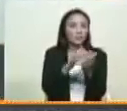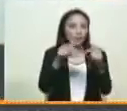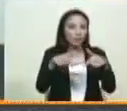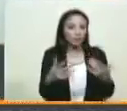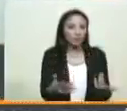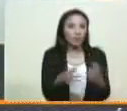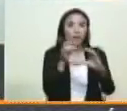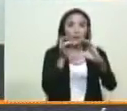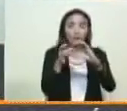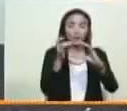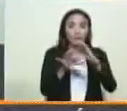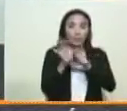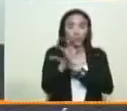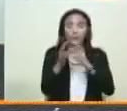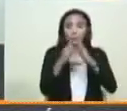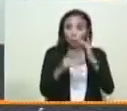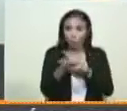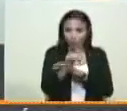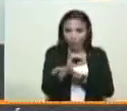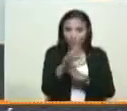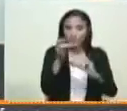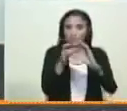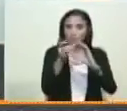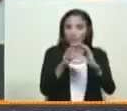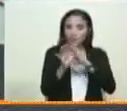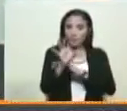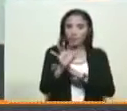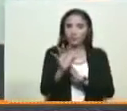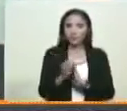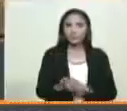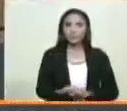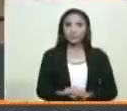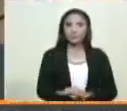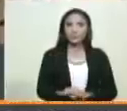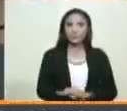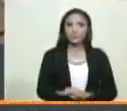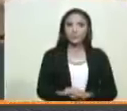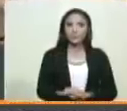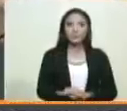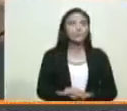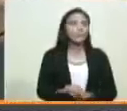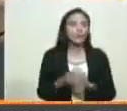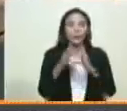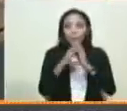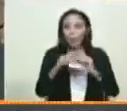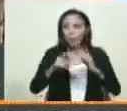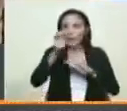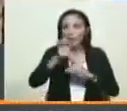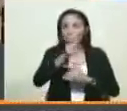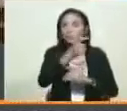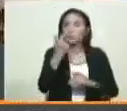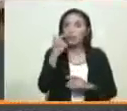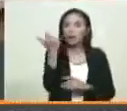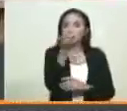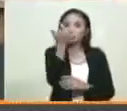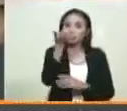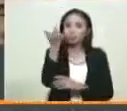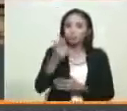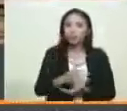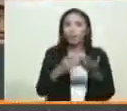Todo el que tenga carnet de la patria y todo ciudadano puede buscarse en el